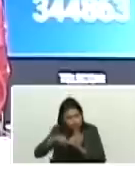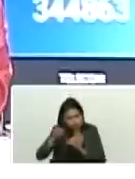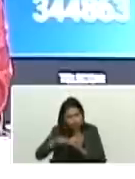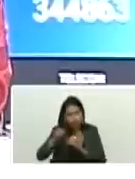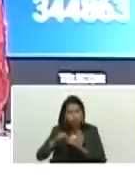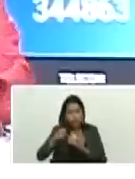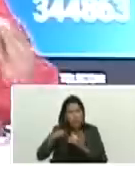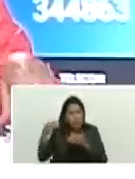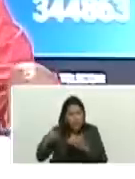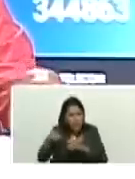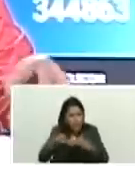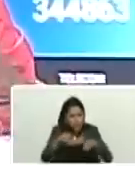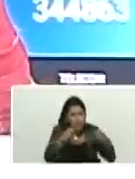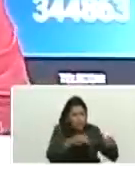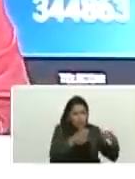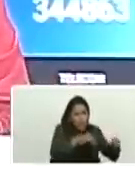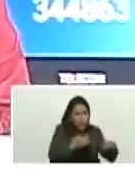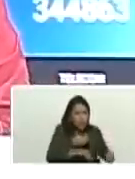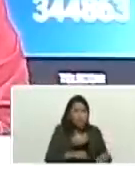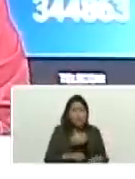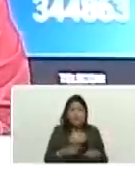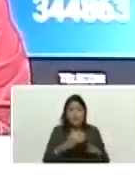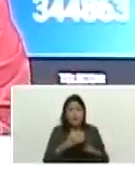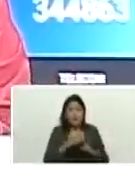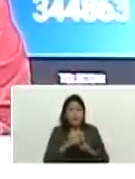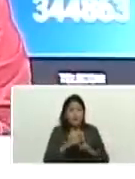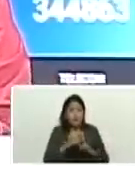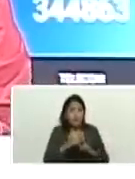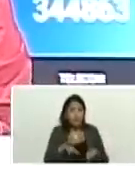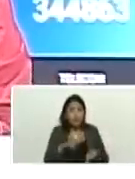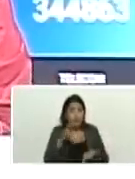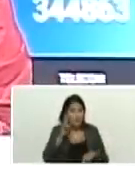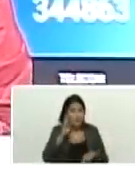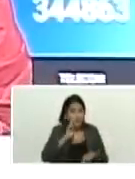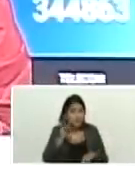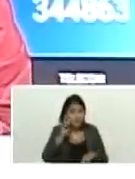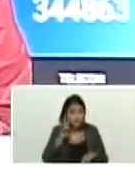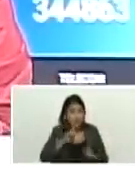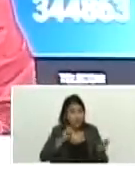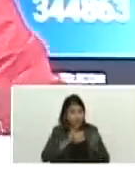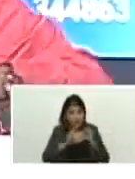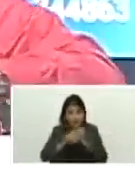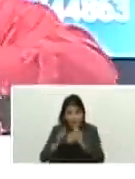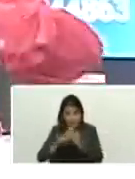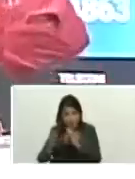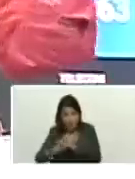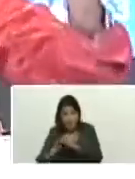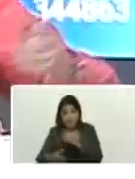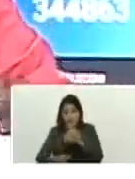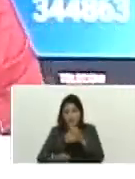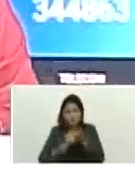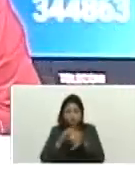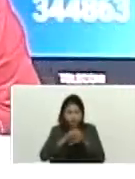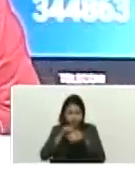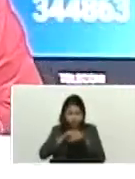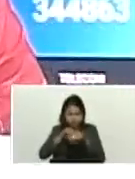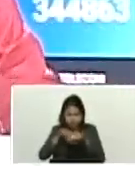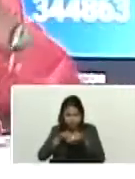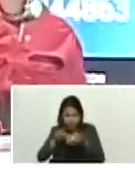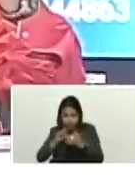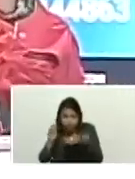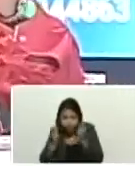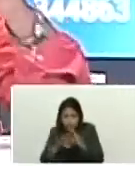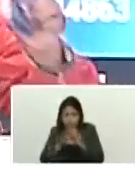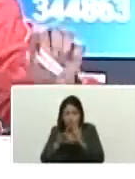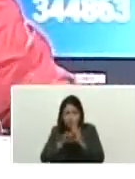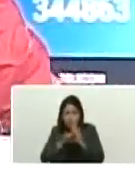Constituyente, en refundar la República, en escribir una nueva Carta Magna que sea el primer paso de la refundación de la patria.